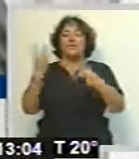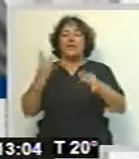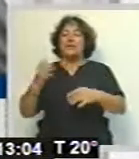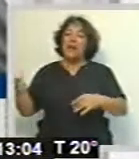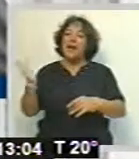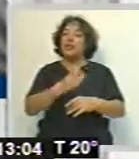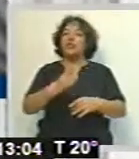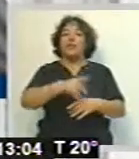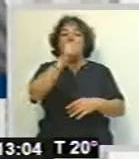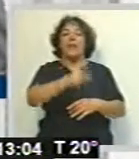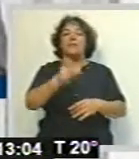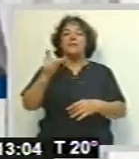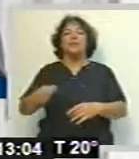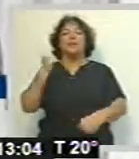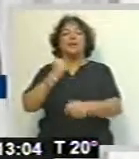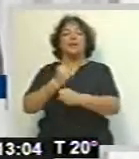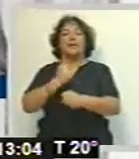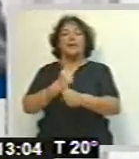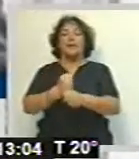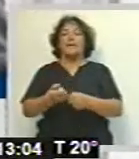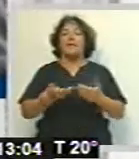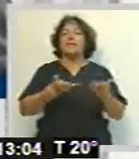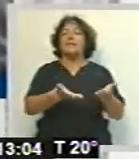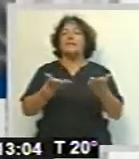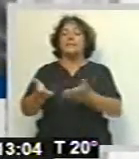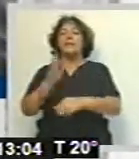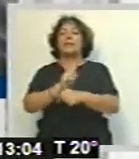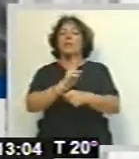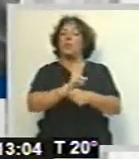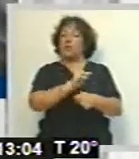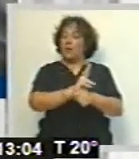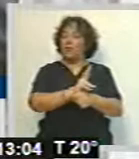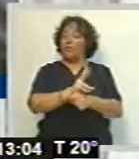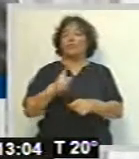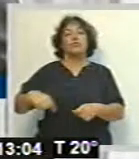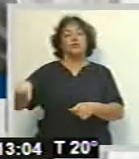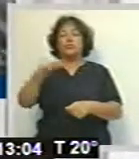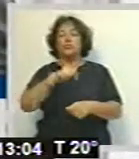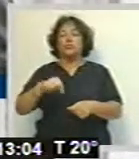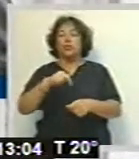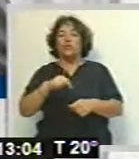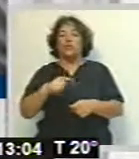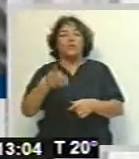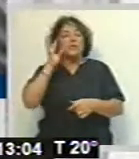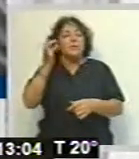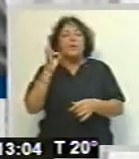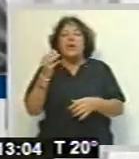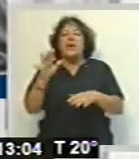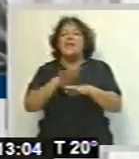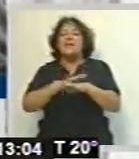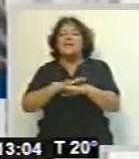los agentes que trabajan en sistemas de cuidados. Y nosotros tomamos cuál es el nivel